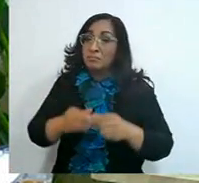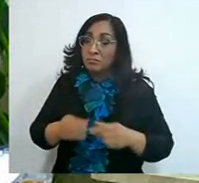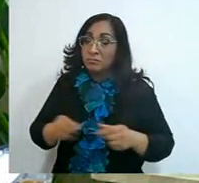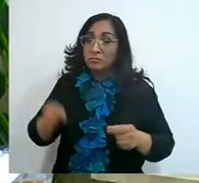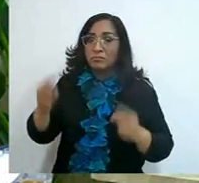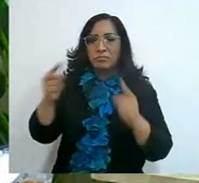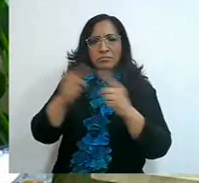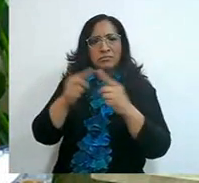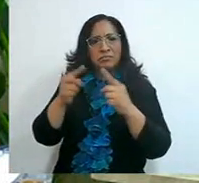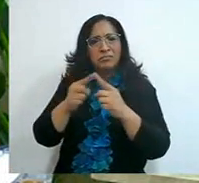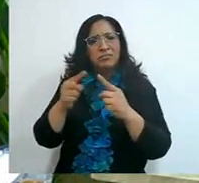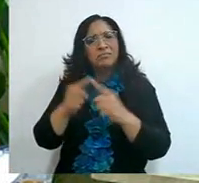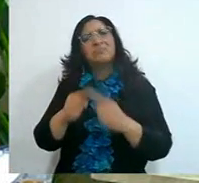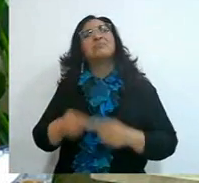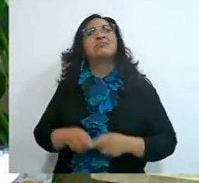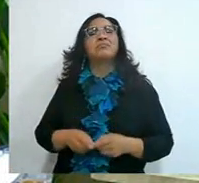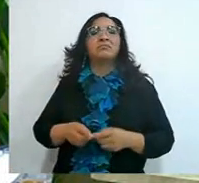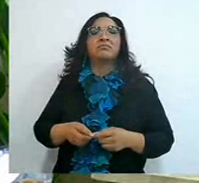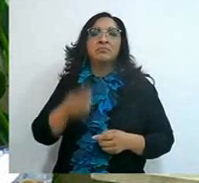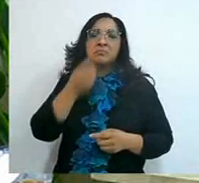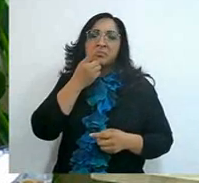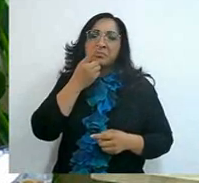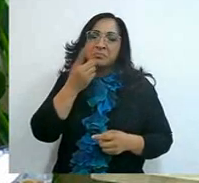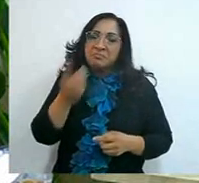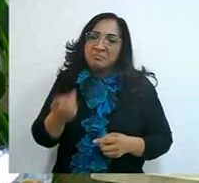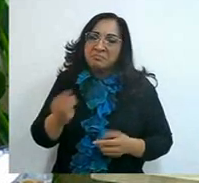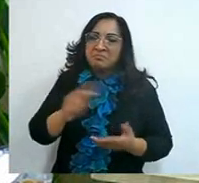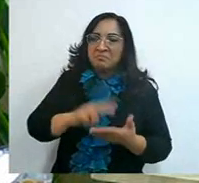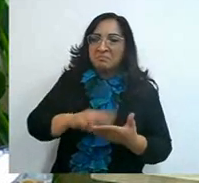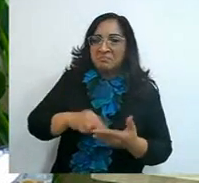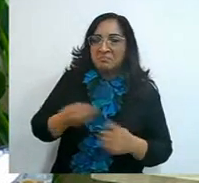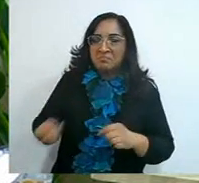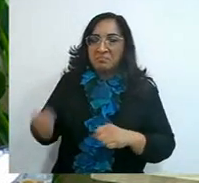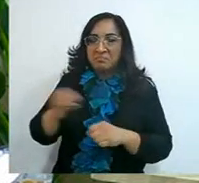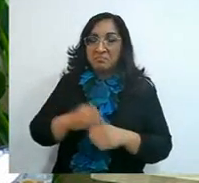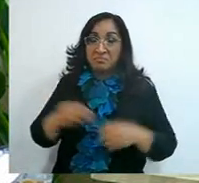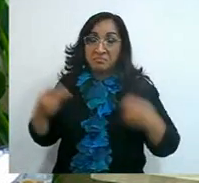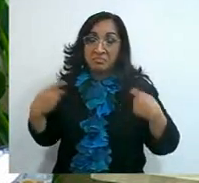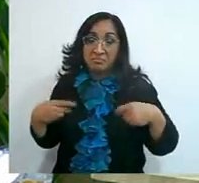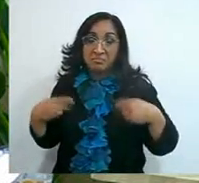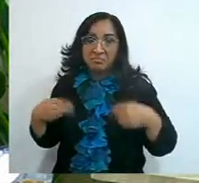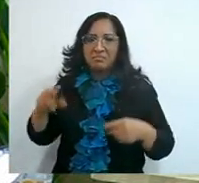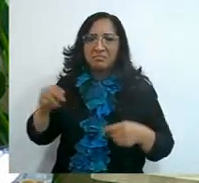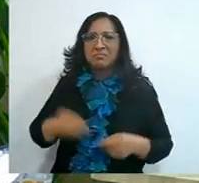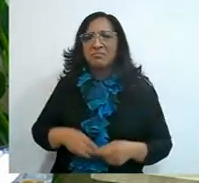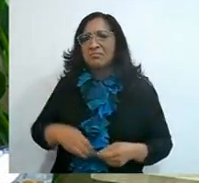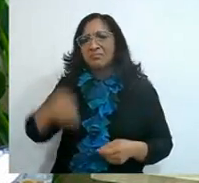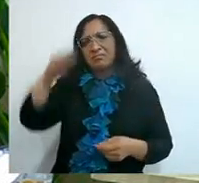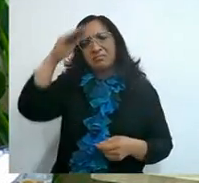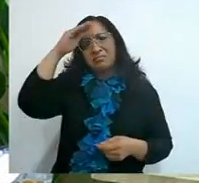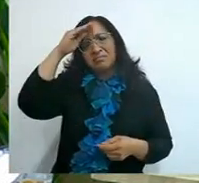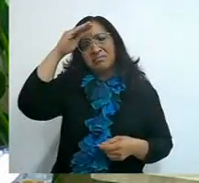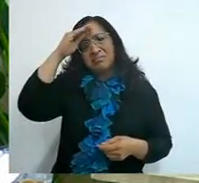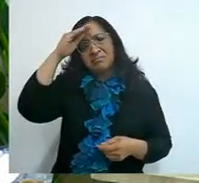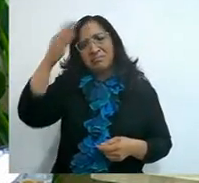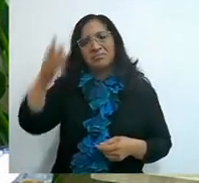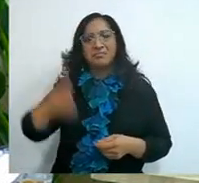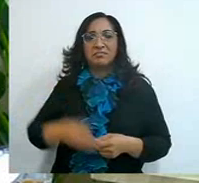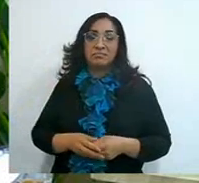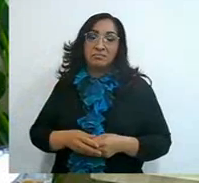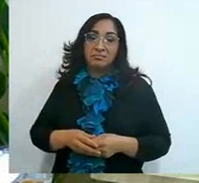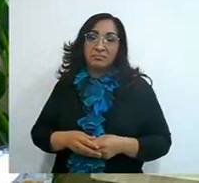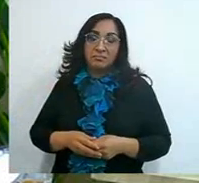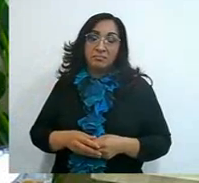y a veces digo, pues ponen a personas con dos dedos de cerebro, tristemente. Y